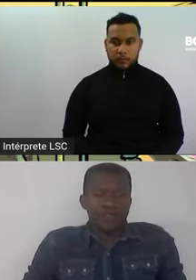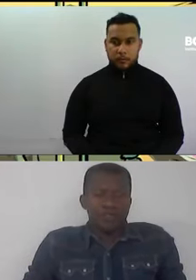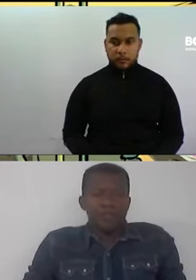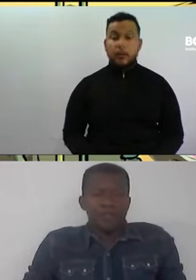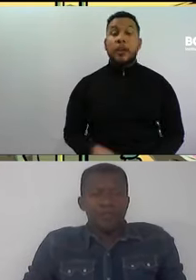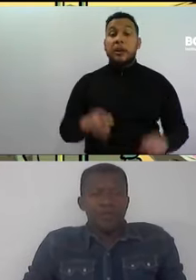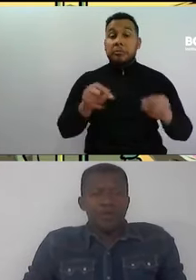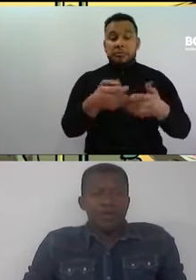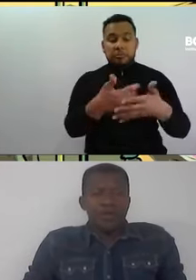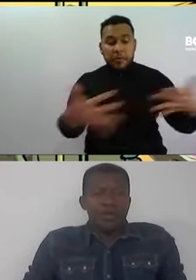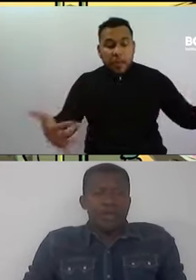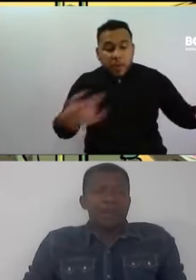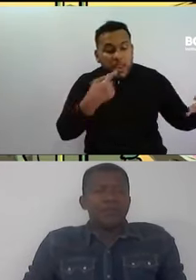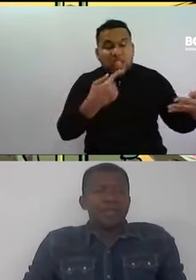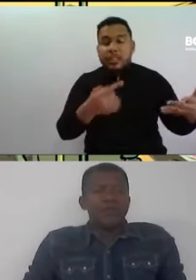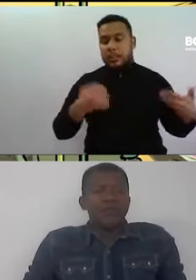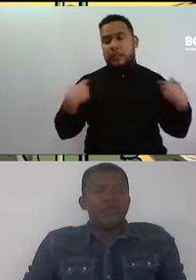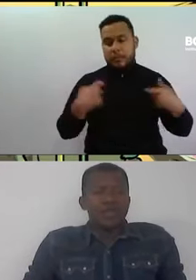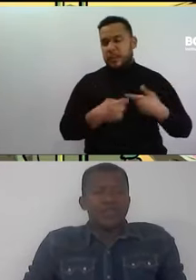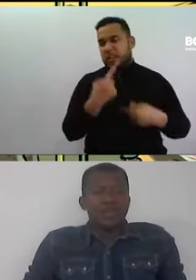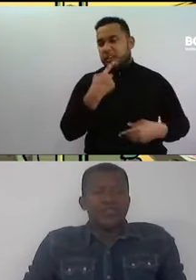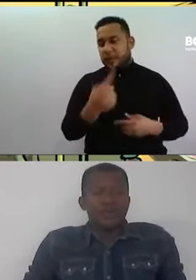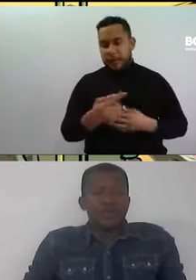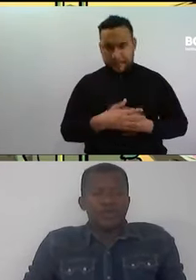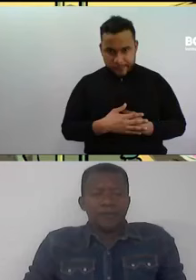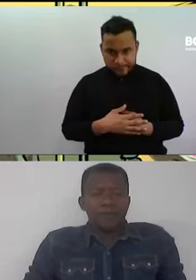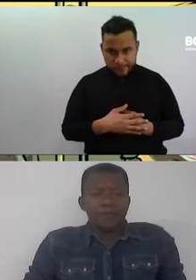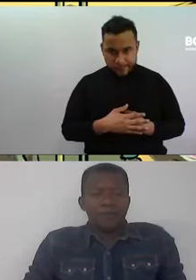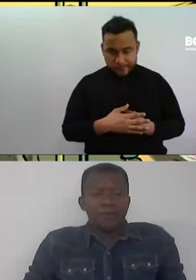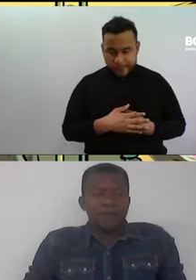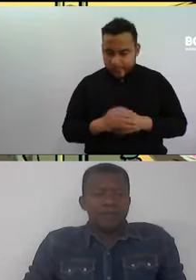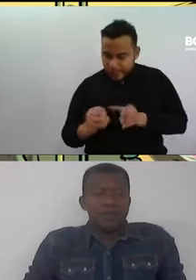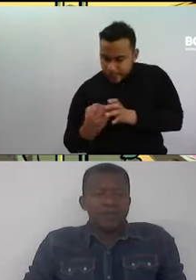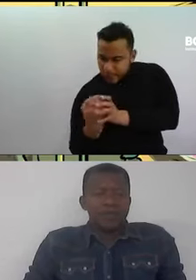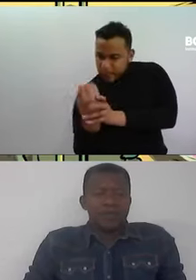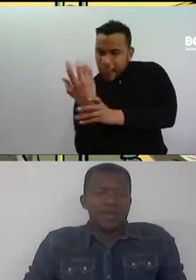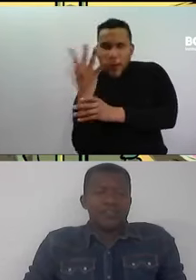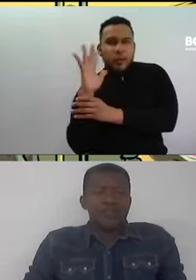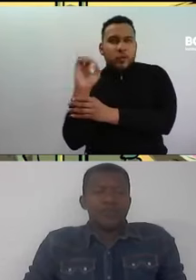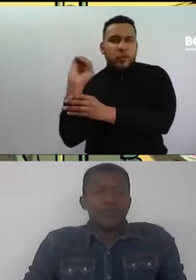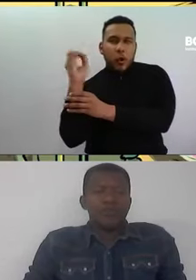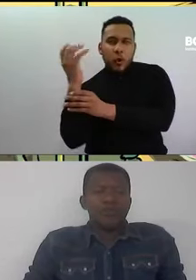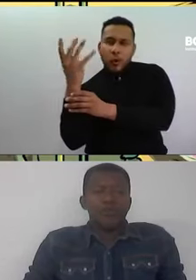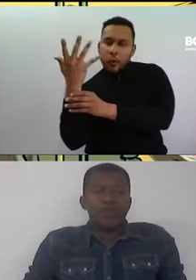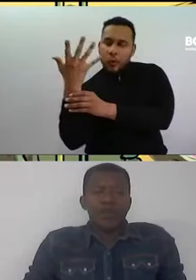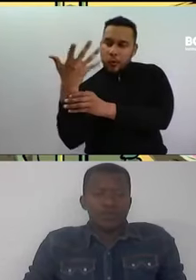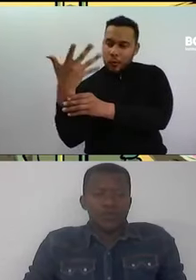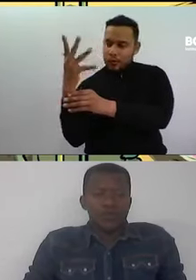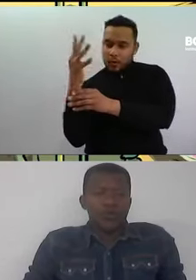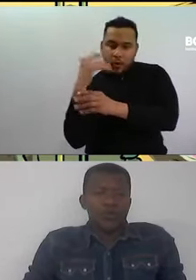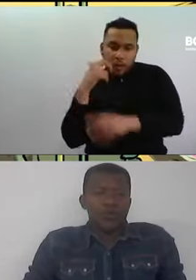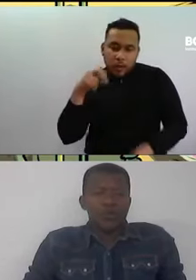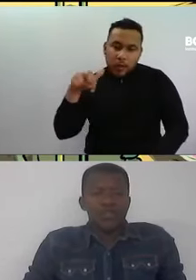dice: camino de girasoles. Regresaron los muertos con